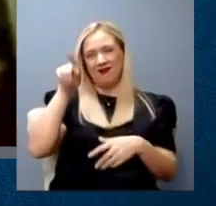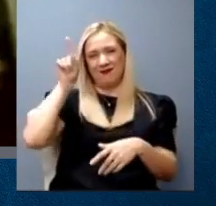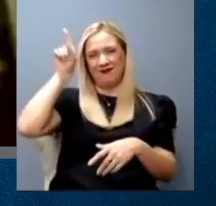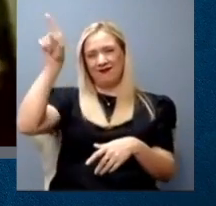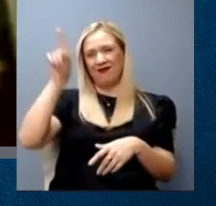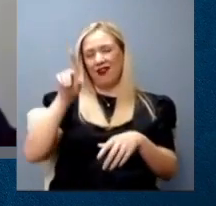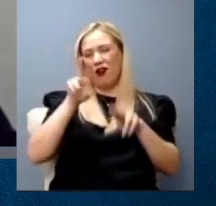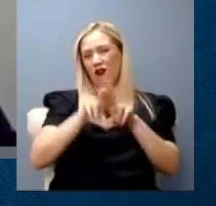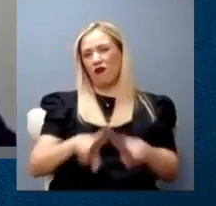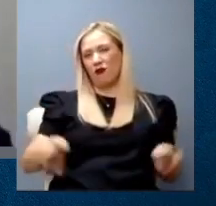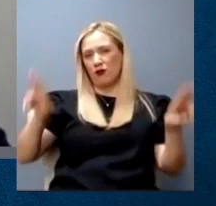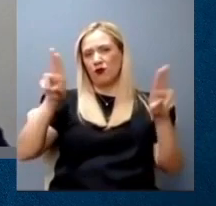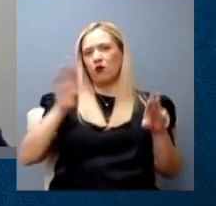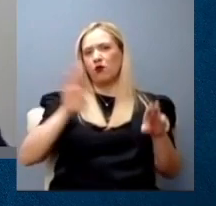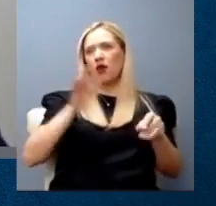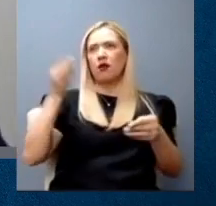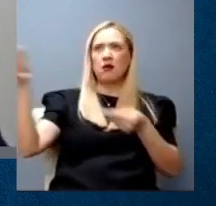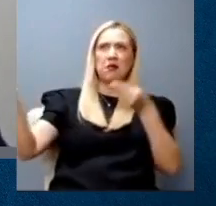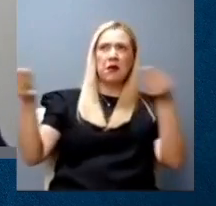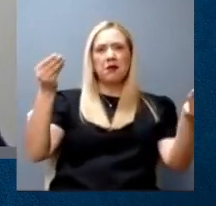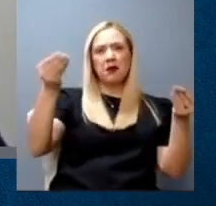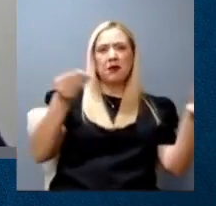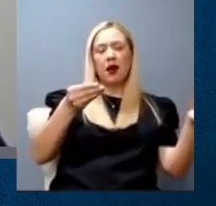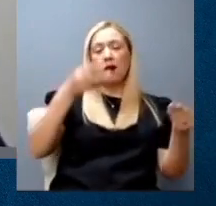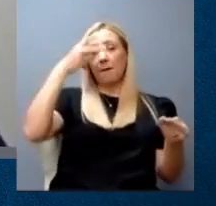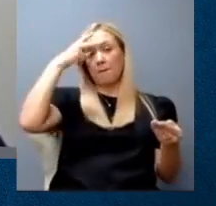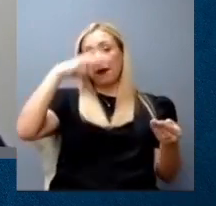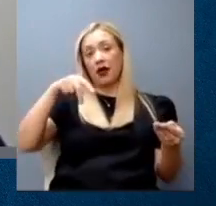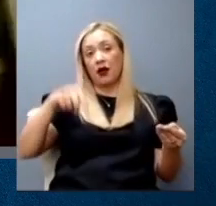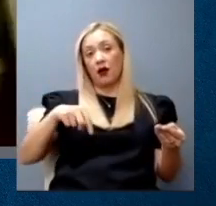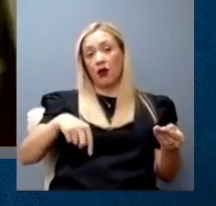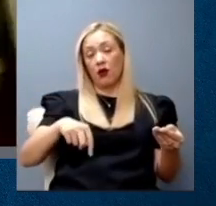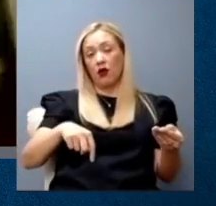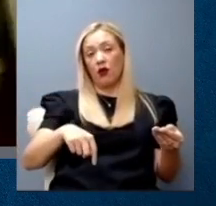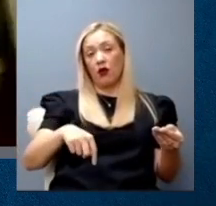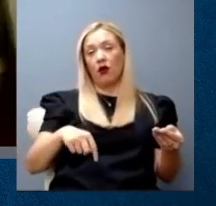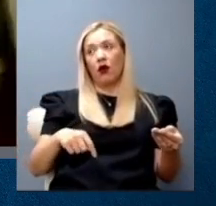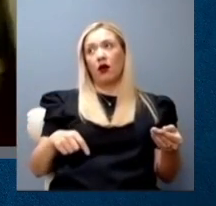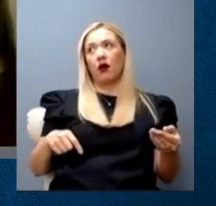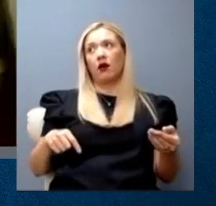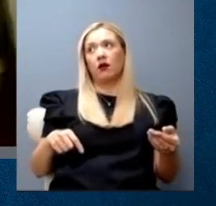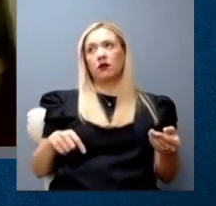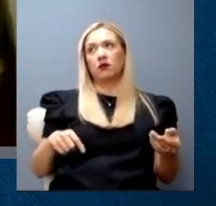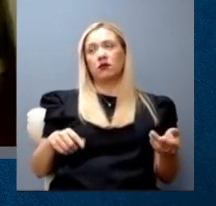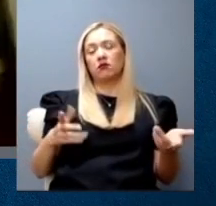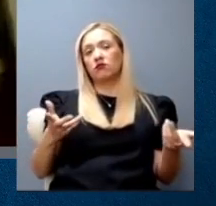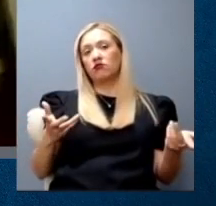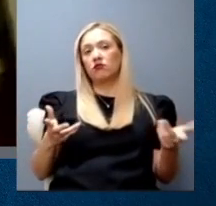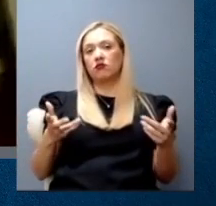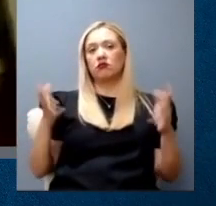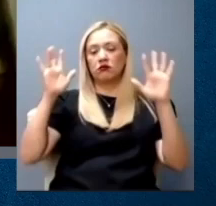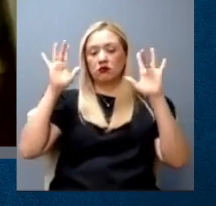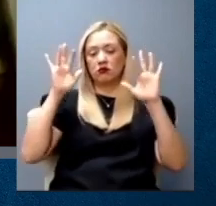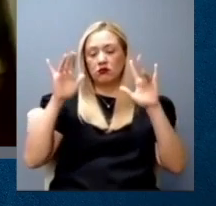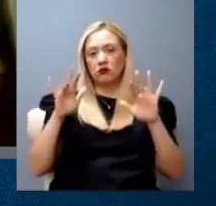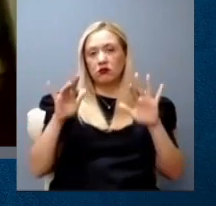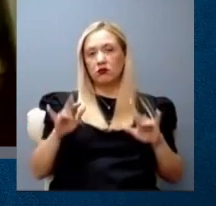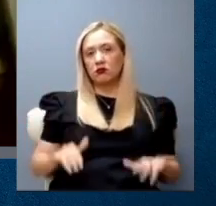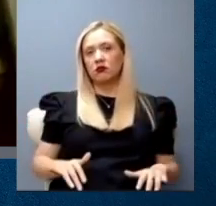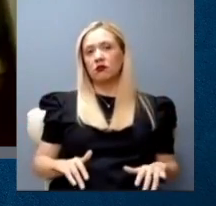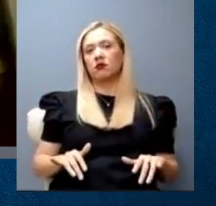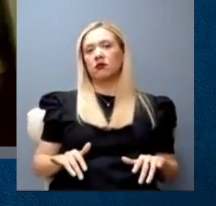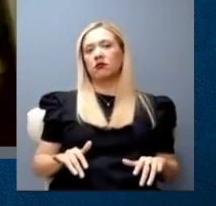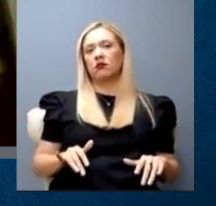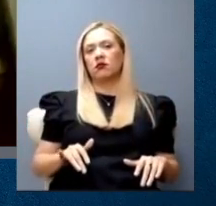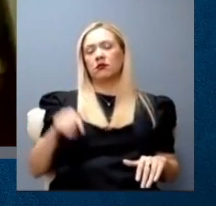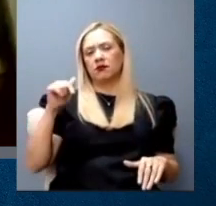para recibir informes periódicos sobre México o de México, han elaborado en relación